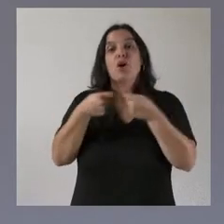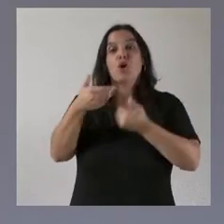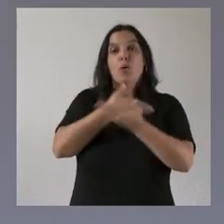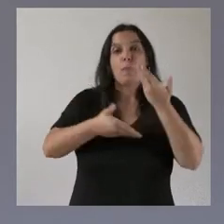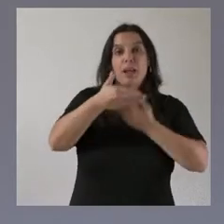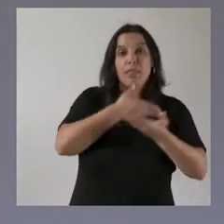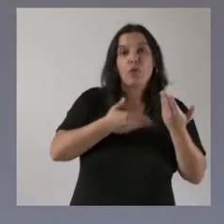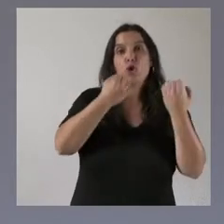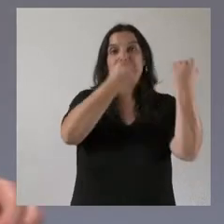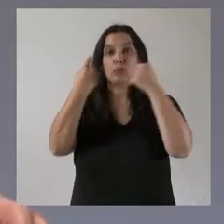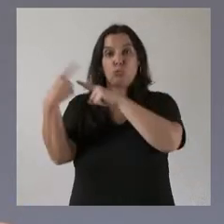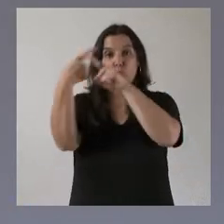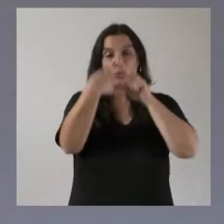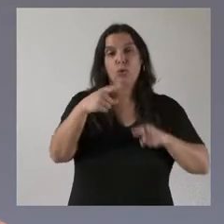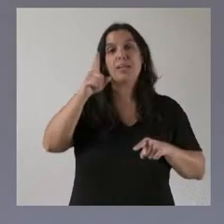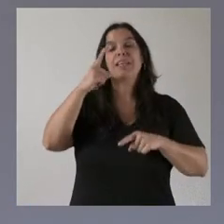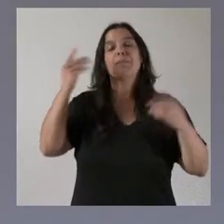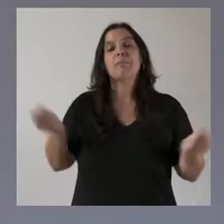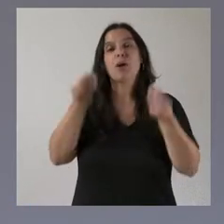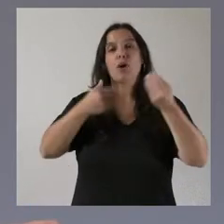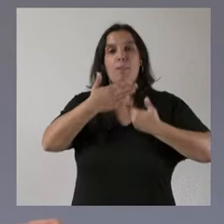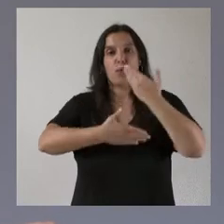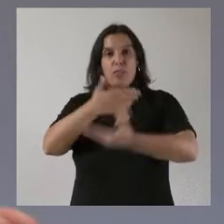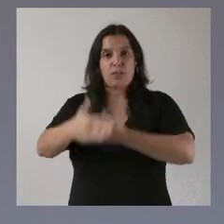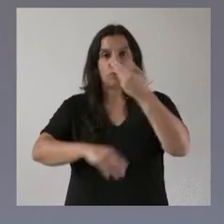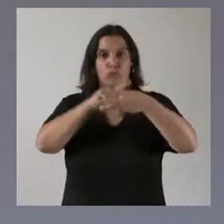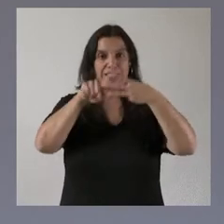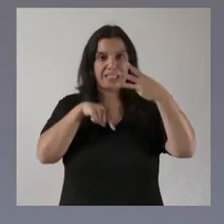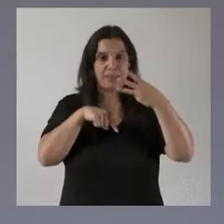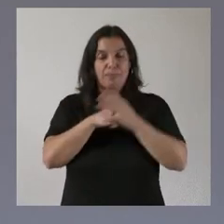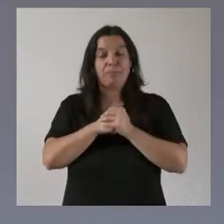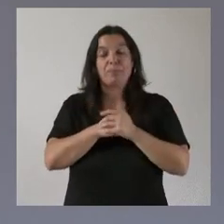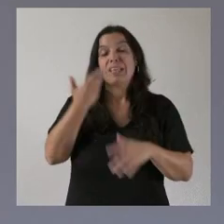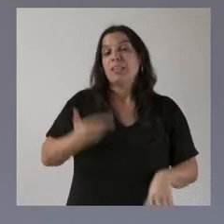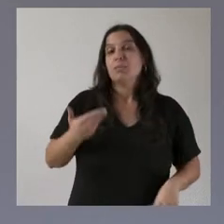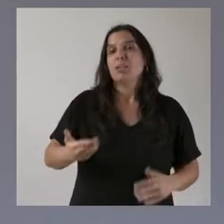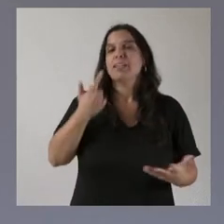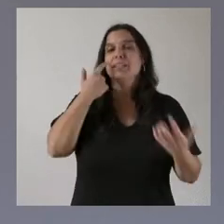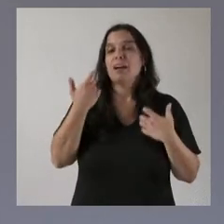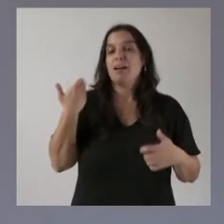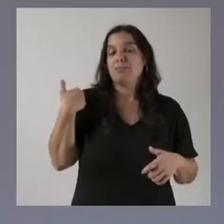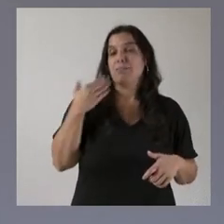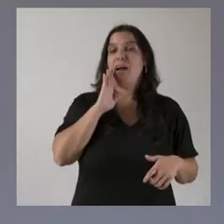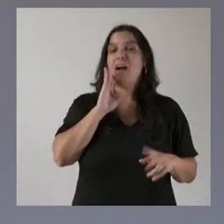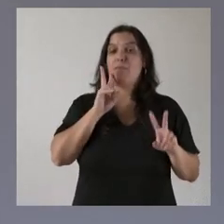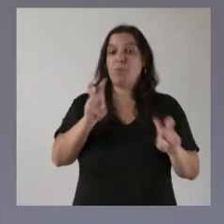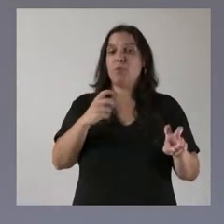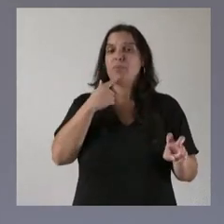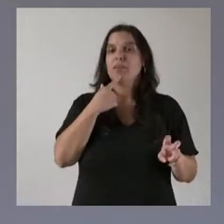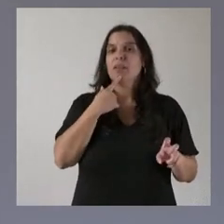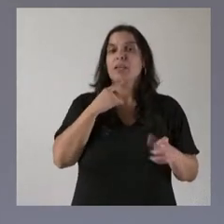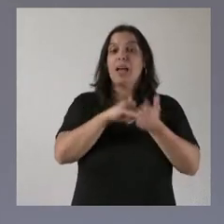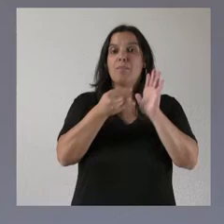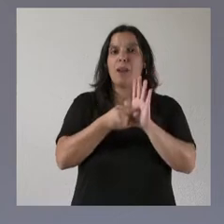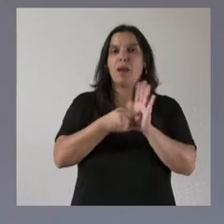interinstitucional y mejora de los procesos importante destacar como les decía al principio que ha sido un plan participado